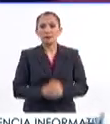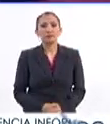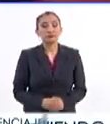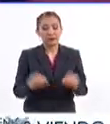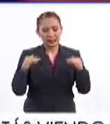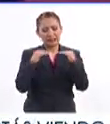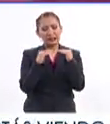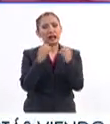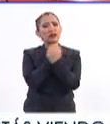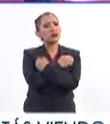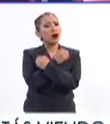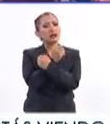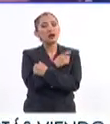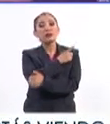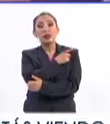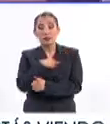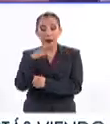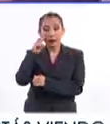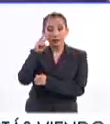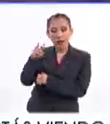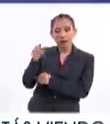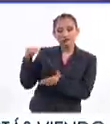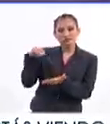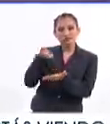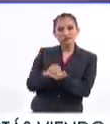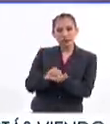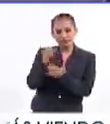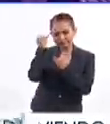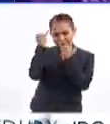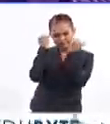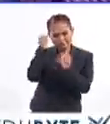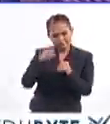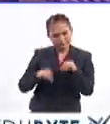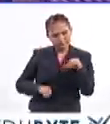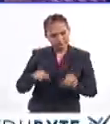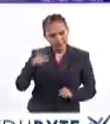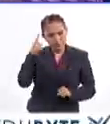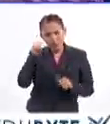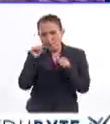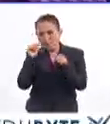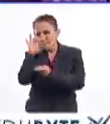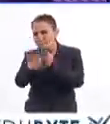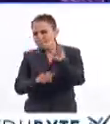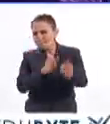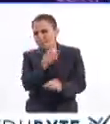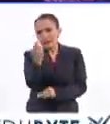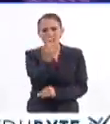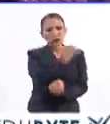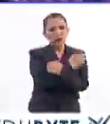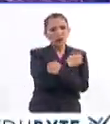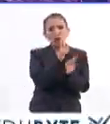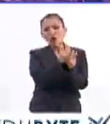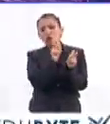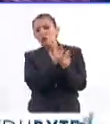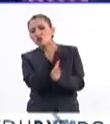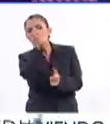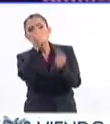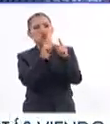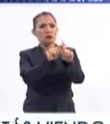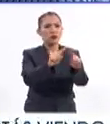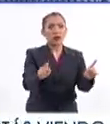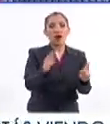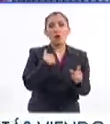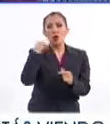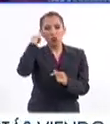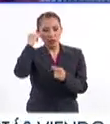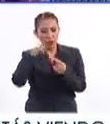La equidad educativa también debe considerar la implementación de estrategias que atiendan las necesidades educativas de grupos vulnerables,